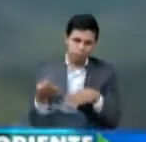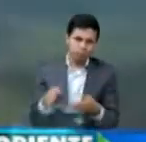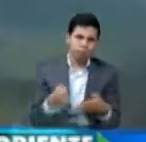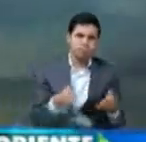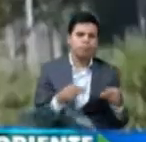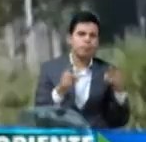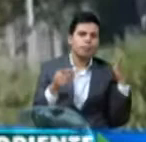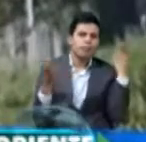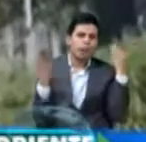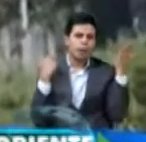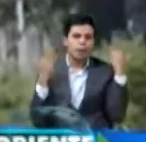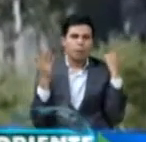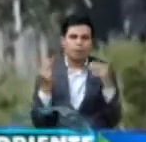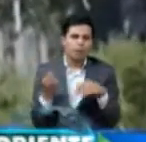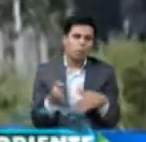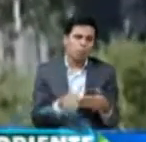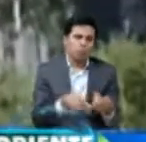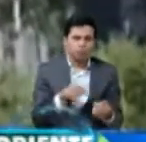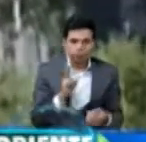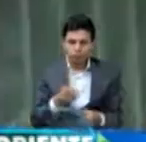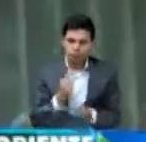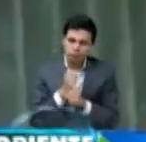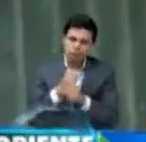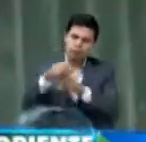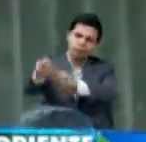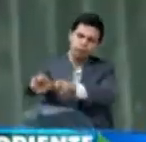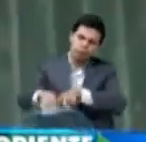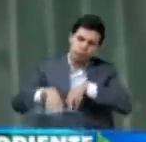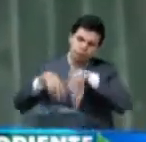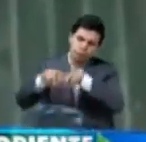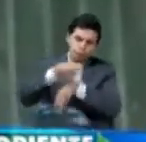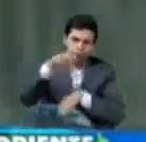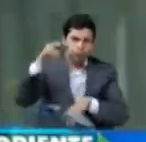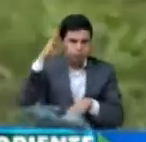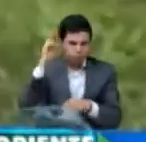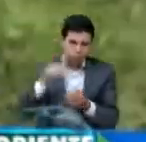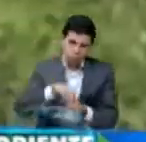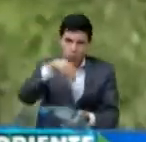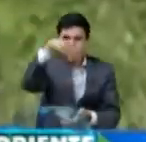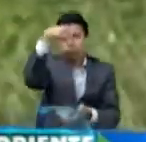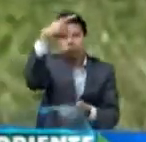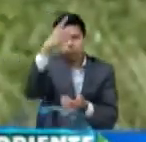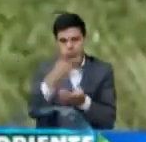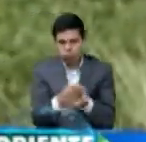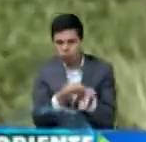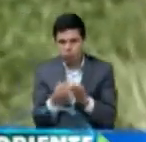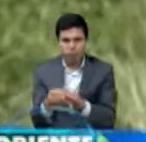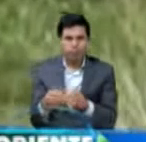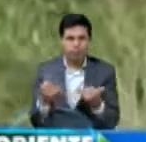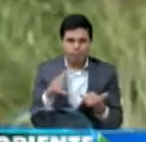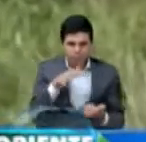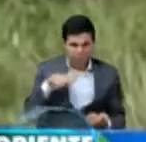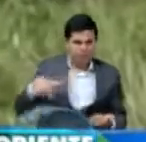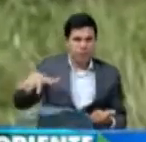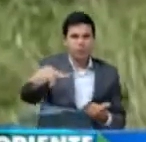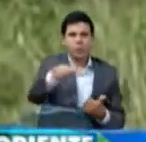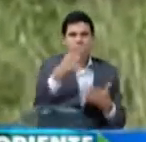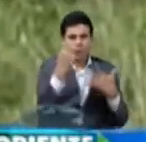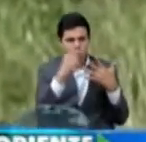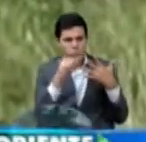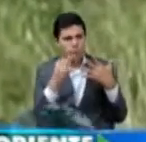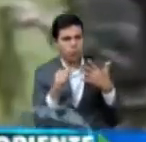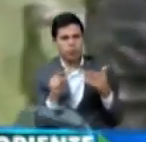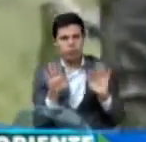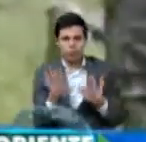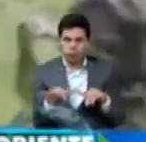son campesinos que trabajan en tierra norte santandereana. Vale la pena resaltar que fueron varias las veredas en donde se realizó